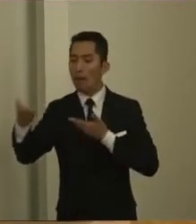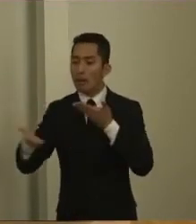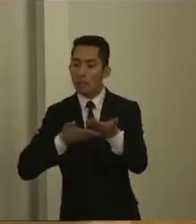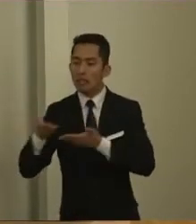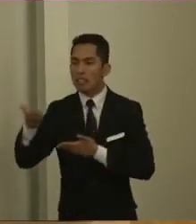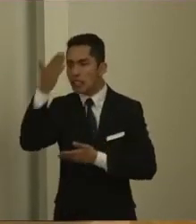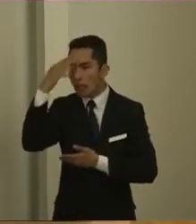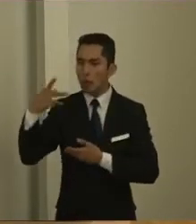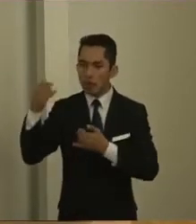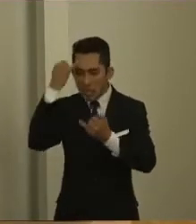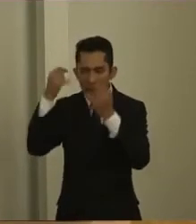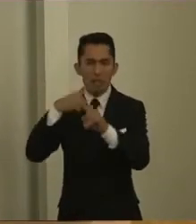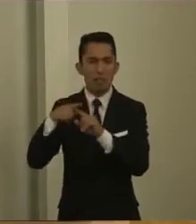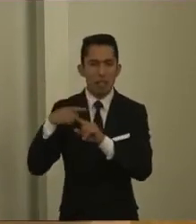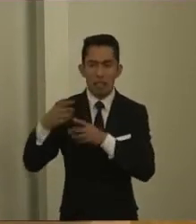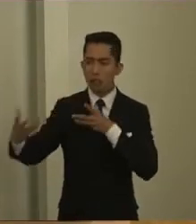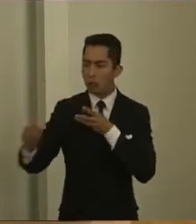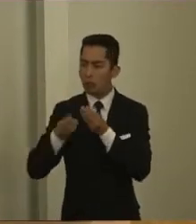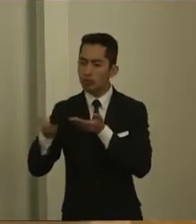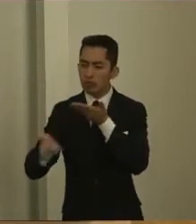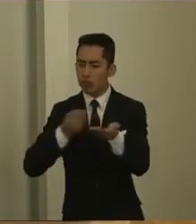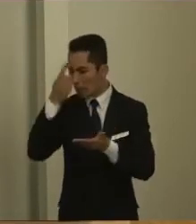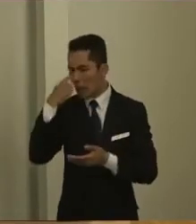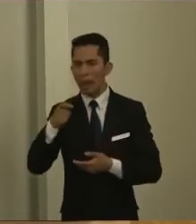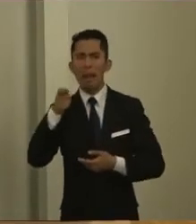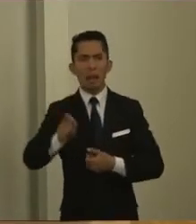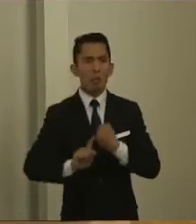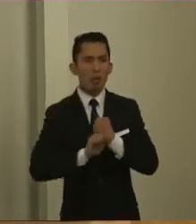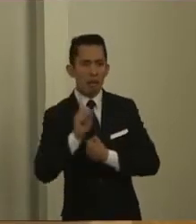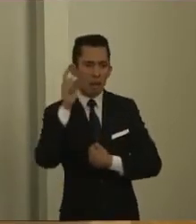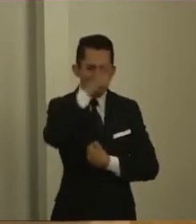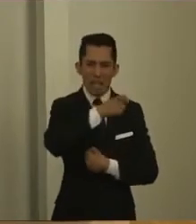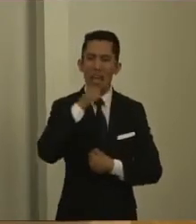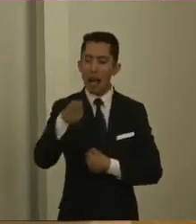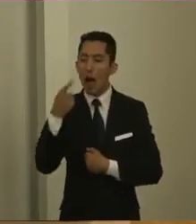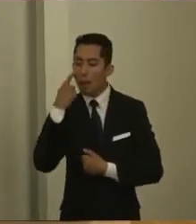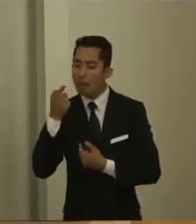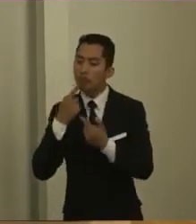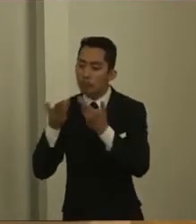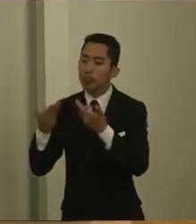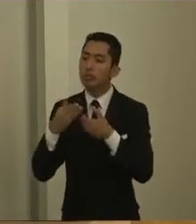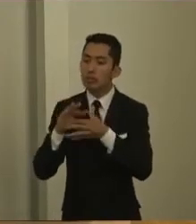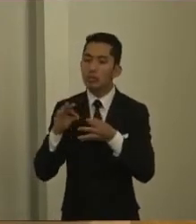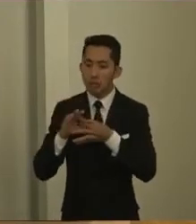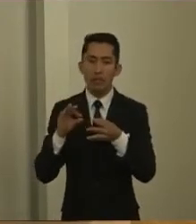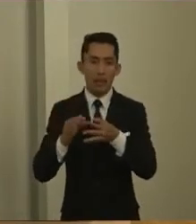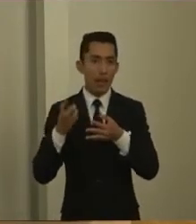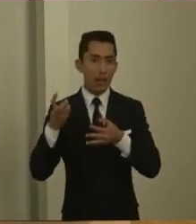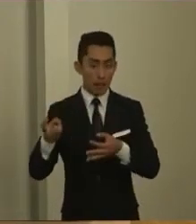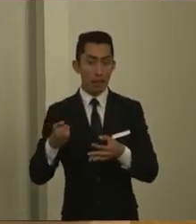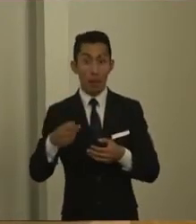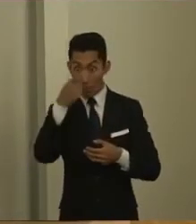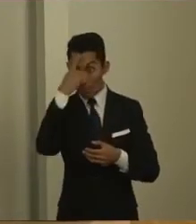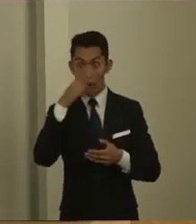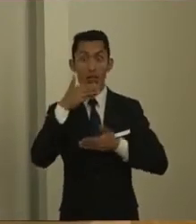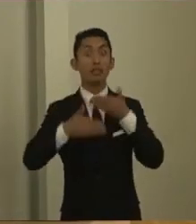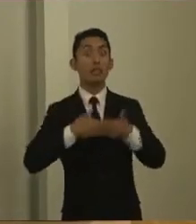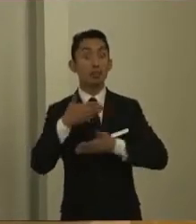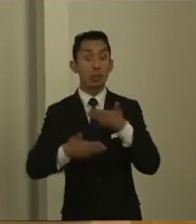estrategias para hacer frente a las problemáticas a que la gente en materia de desarrollo tenga un enfoque